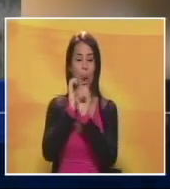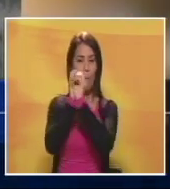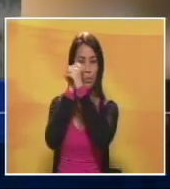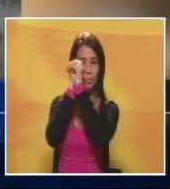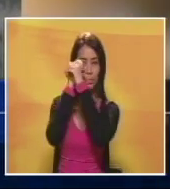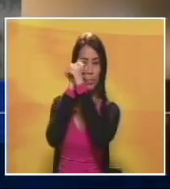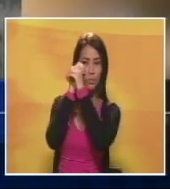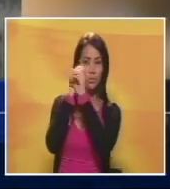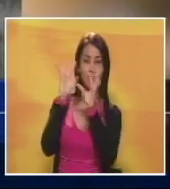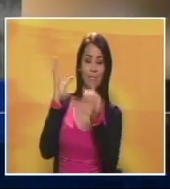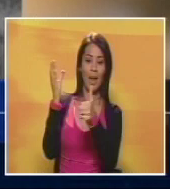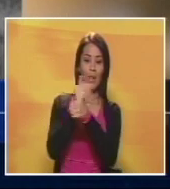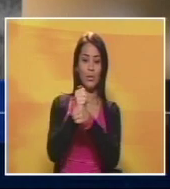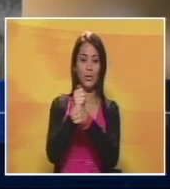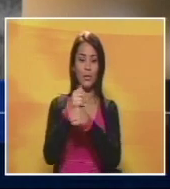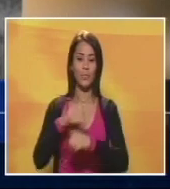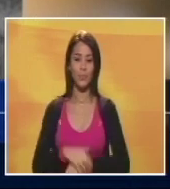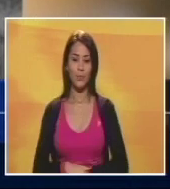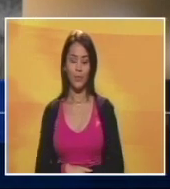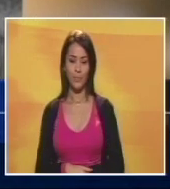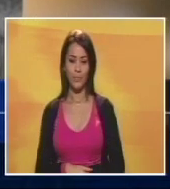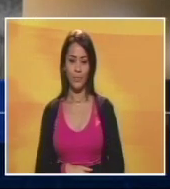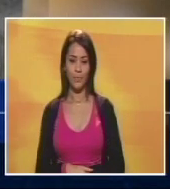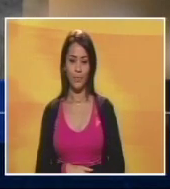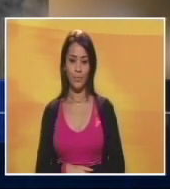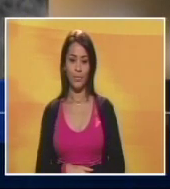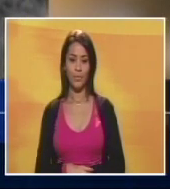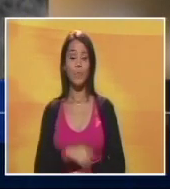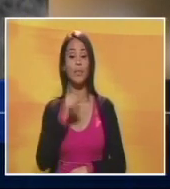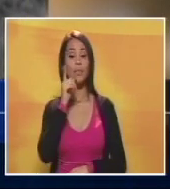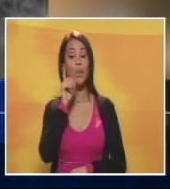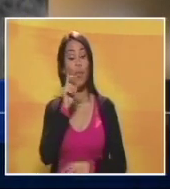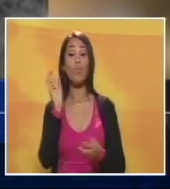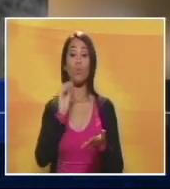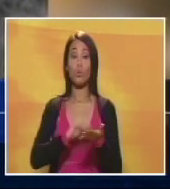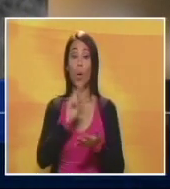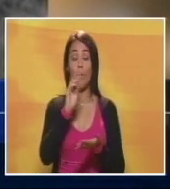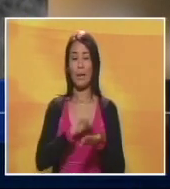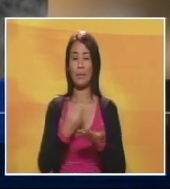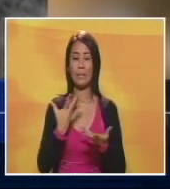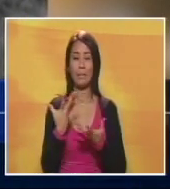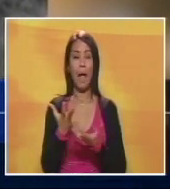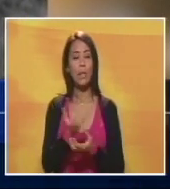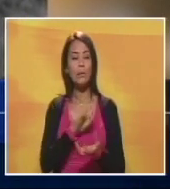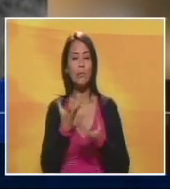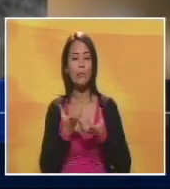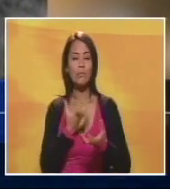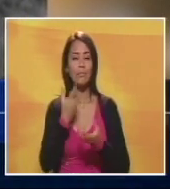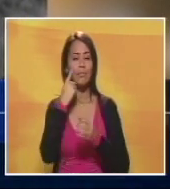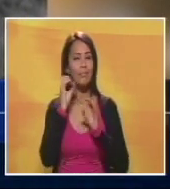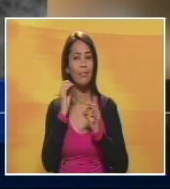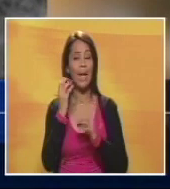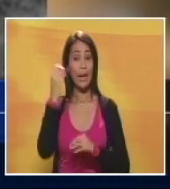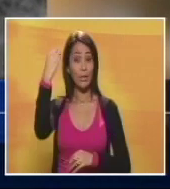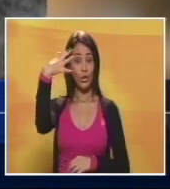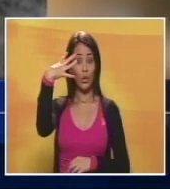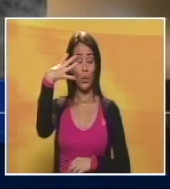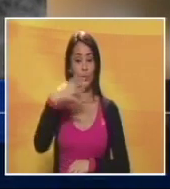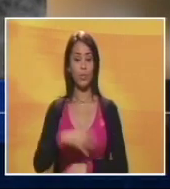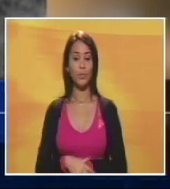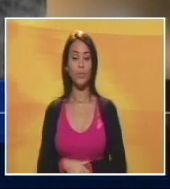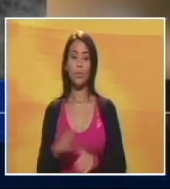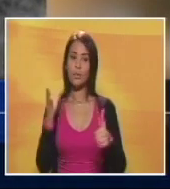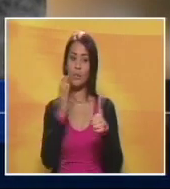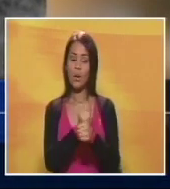Hubble localizó a Icarus, un astro 2 veces más cálido que el Sol y que se encuentra